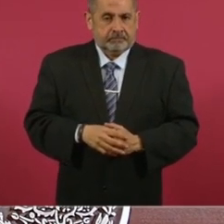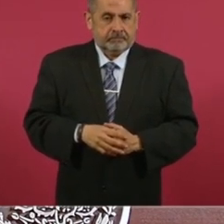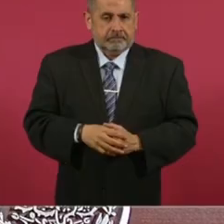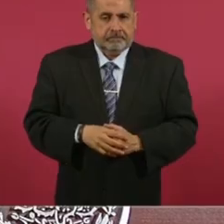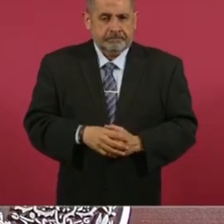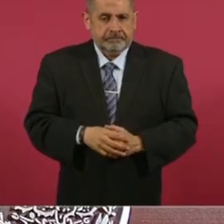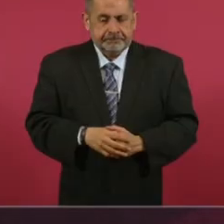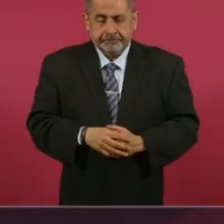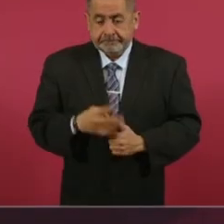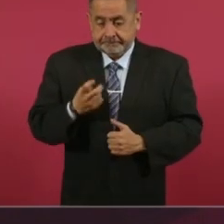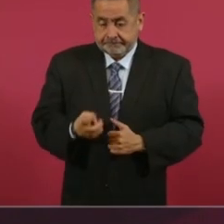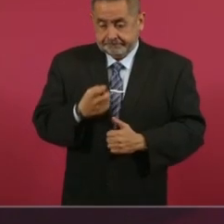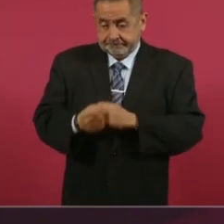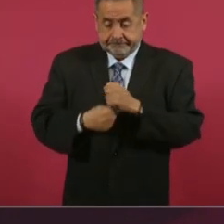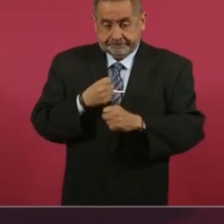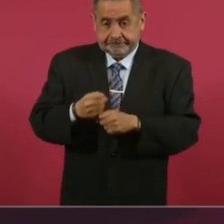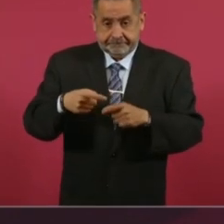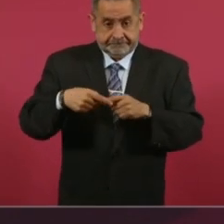este año